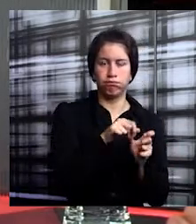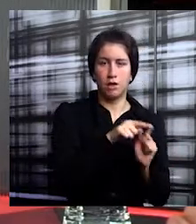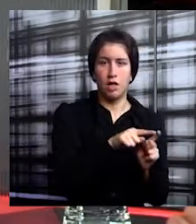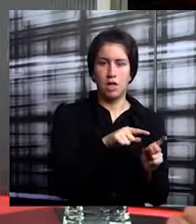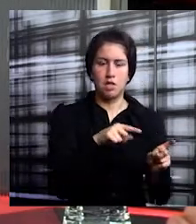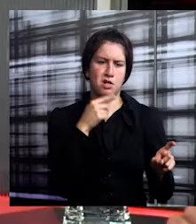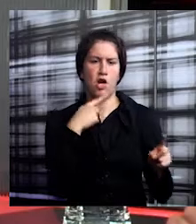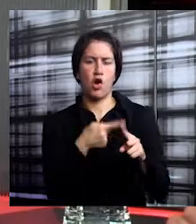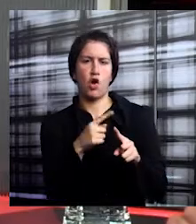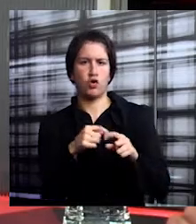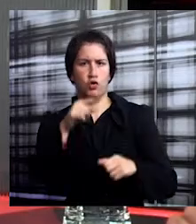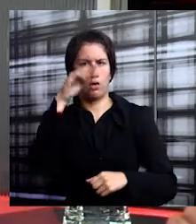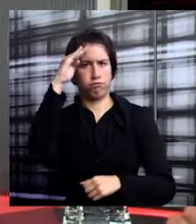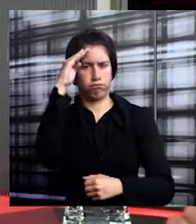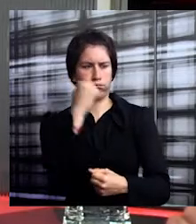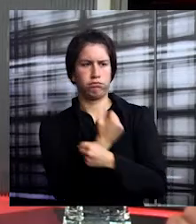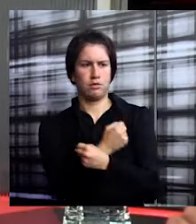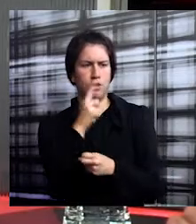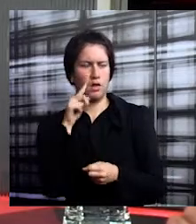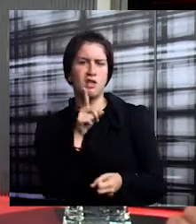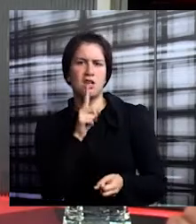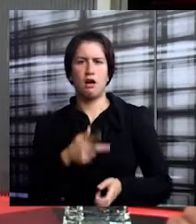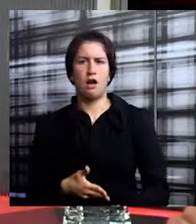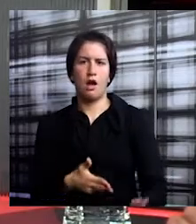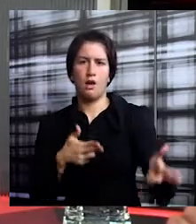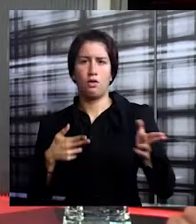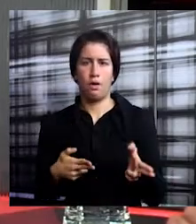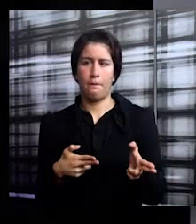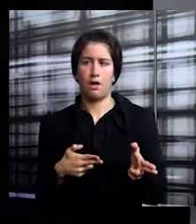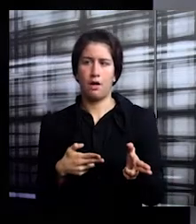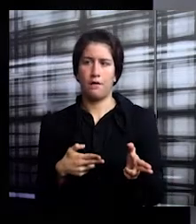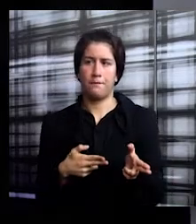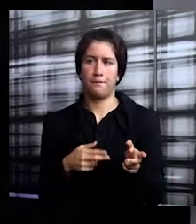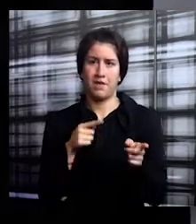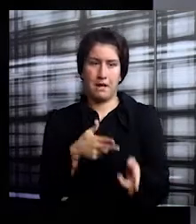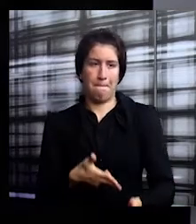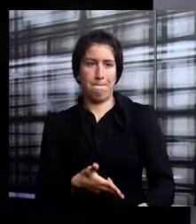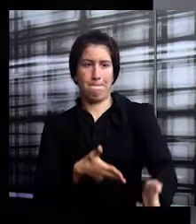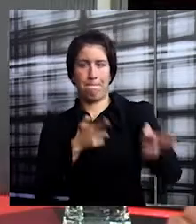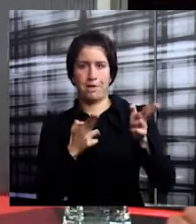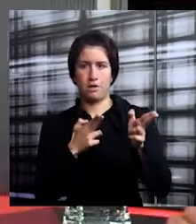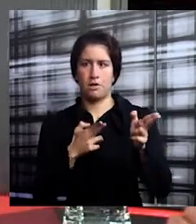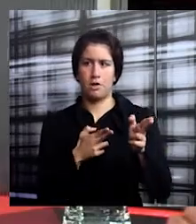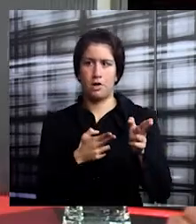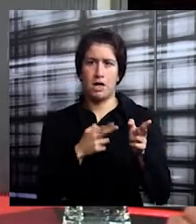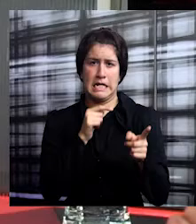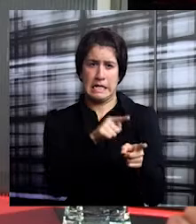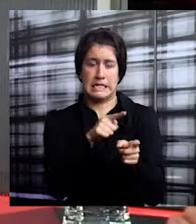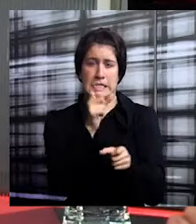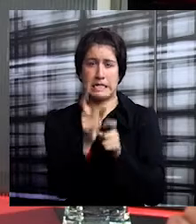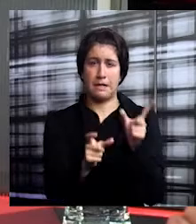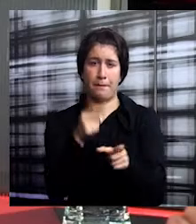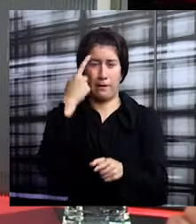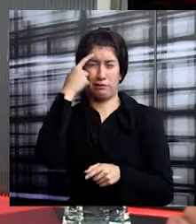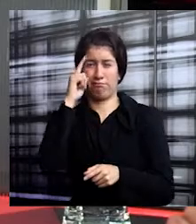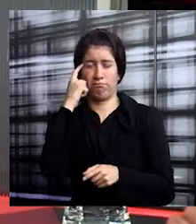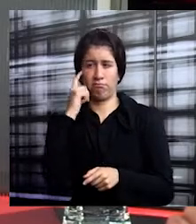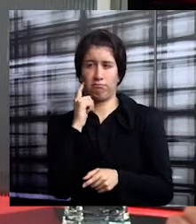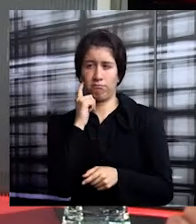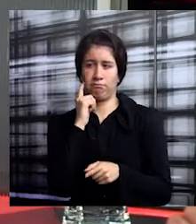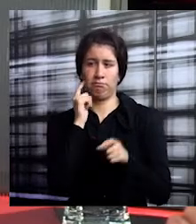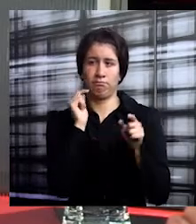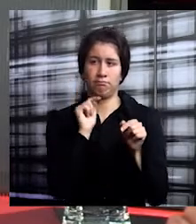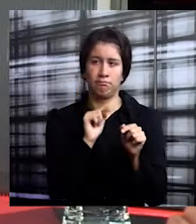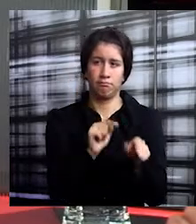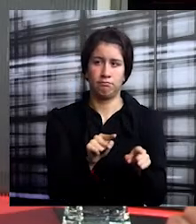en circunstancias de confusión en la tarde y la dispara y alguien resulta lesionado, y supongamos que el otro dice yo no iba a atacar al